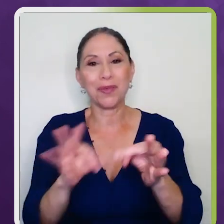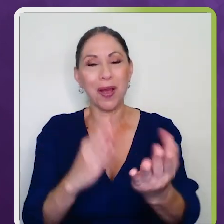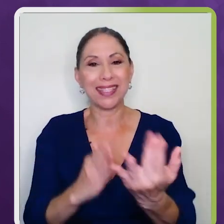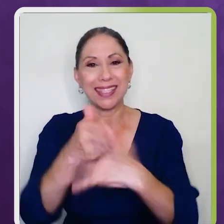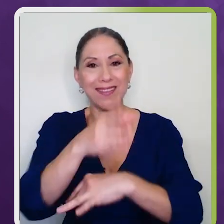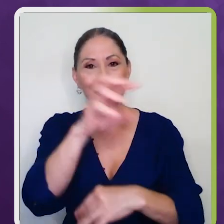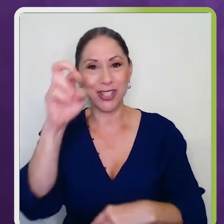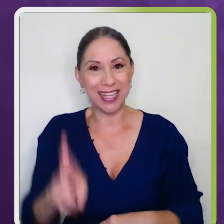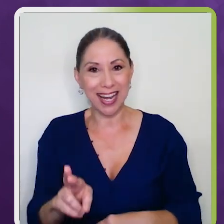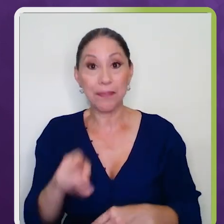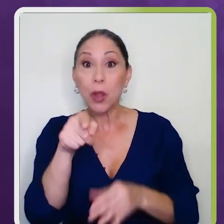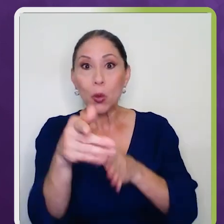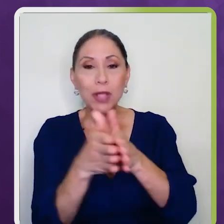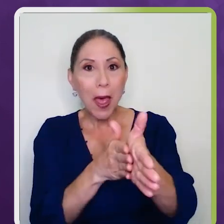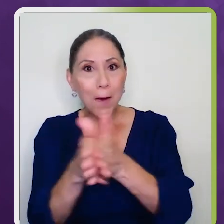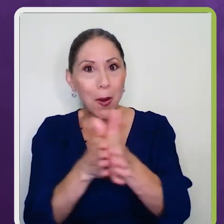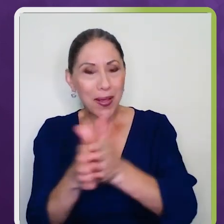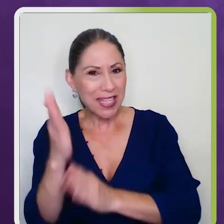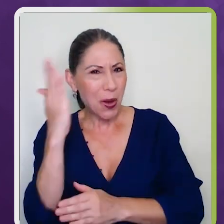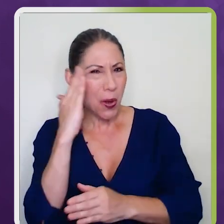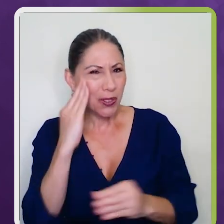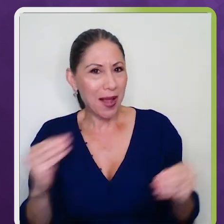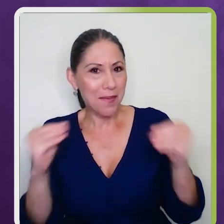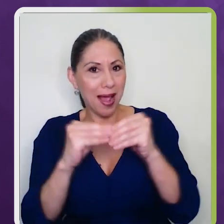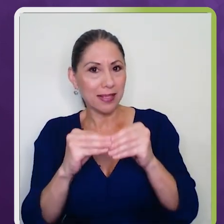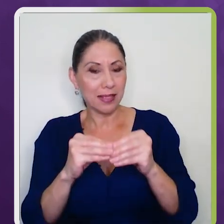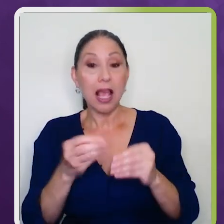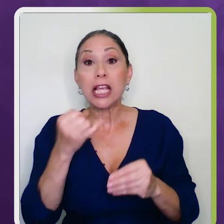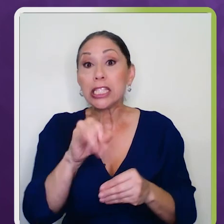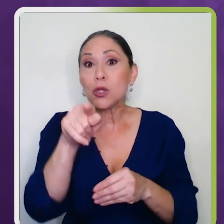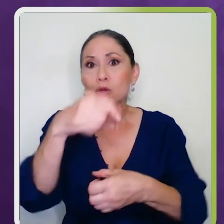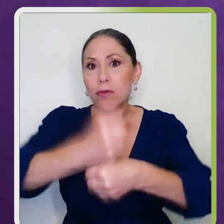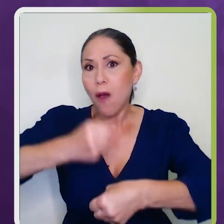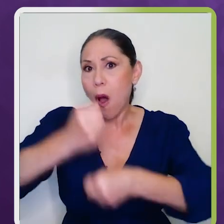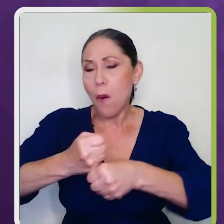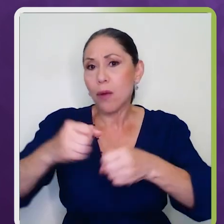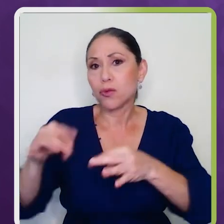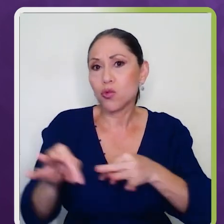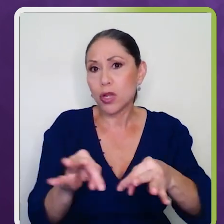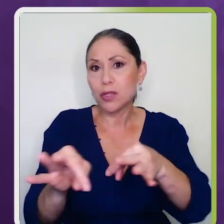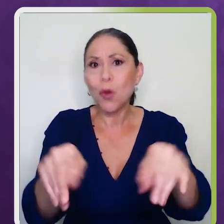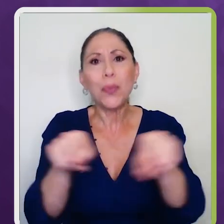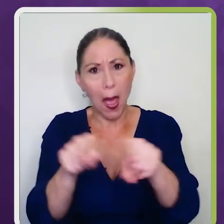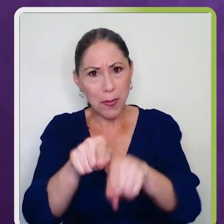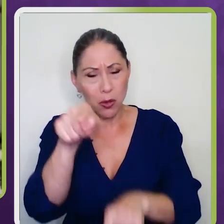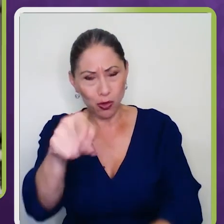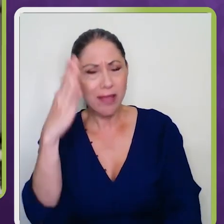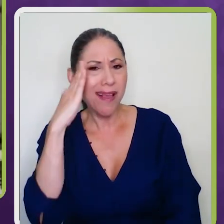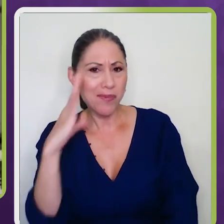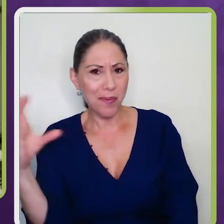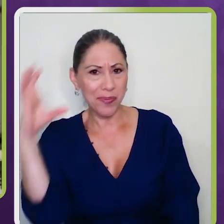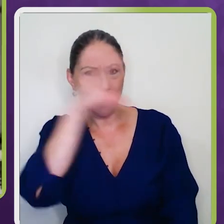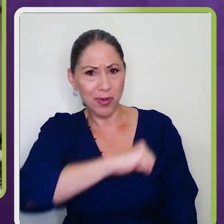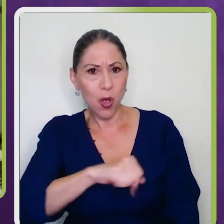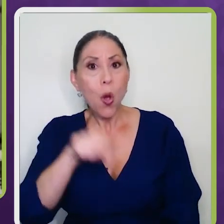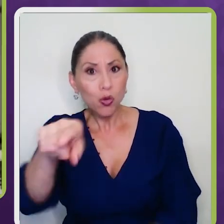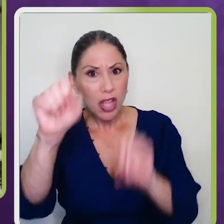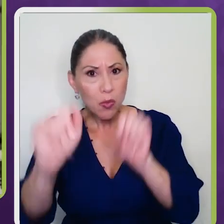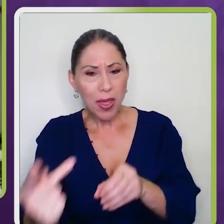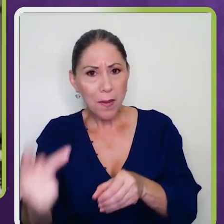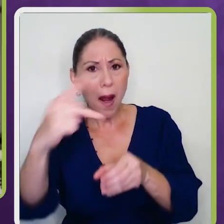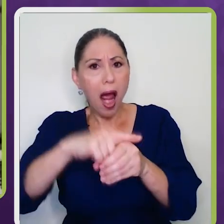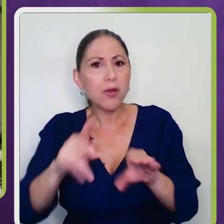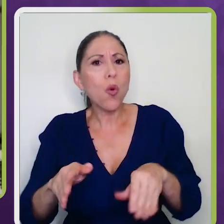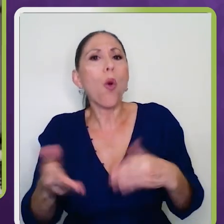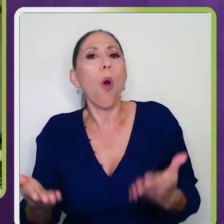turismo accesible en Costa Rica, para que usted aproveche y conozca más, inclusive si es del sector de turismo, pues conozca cómo usted